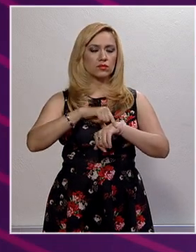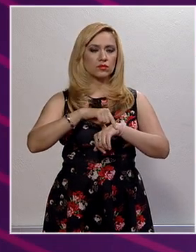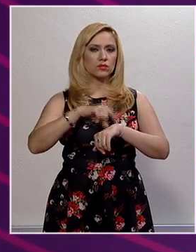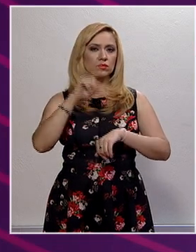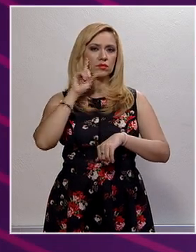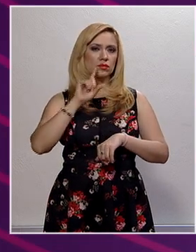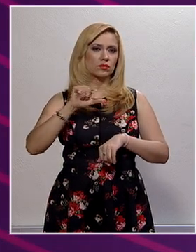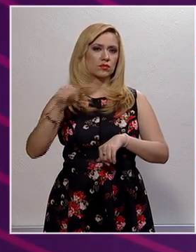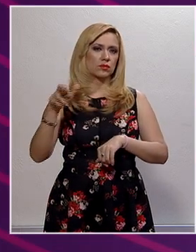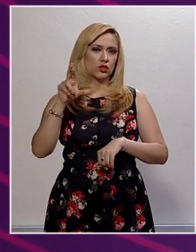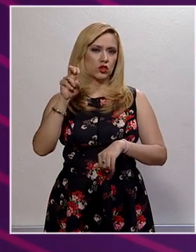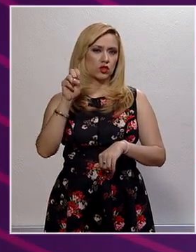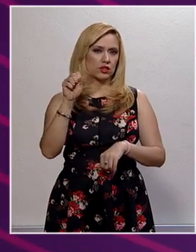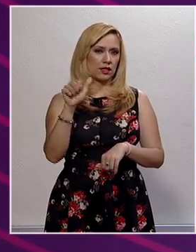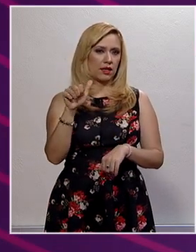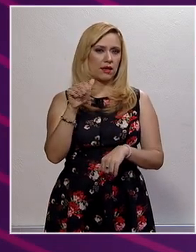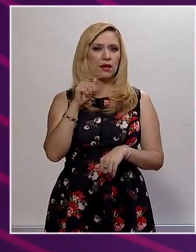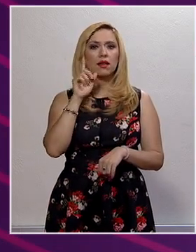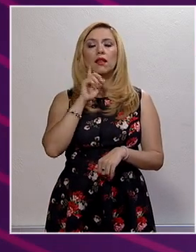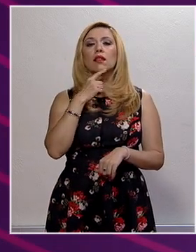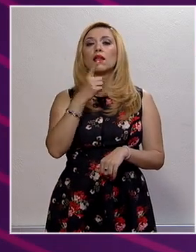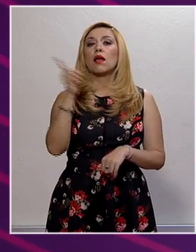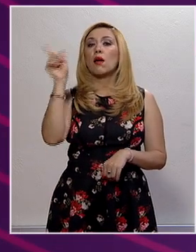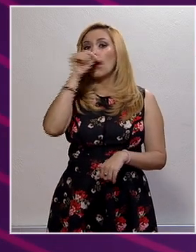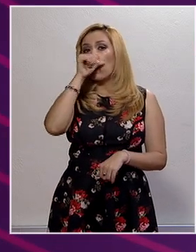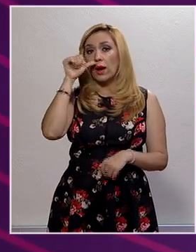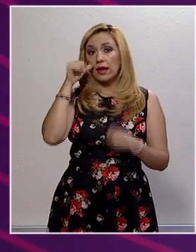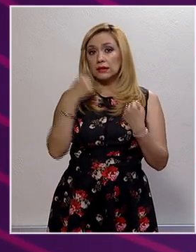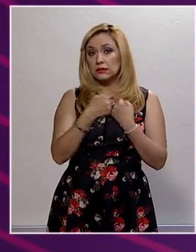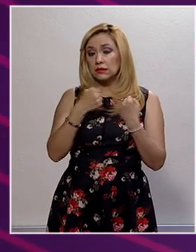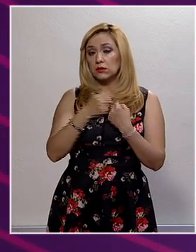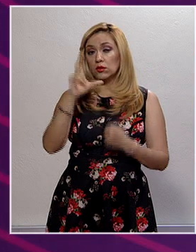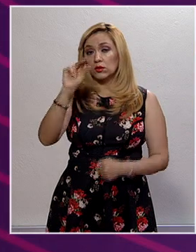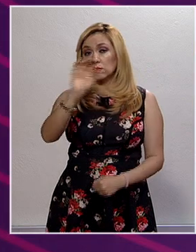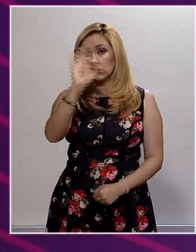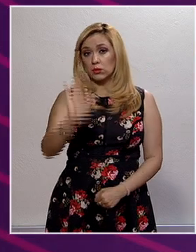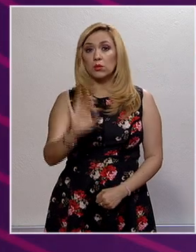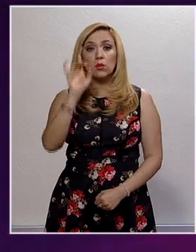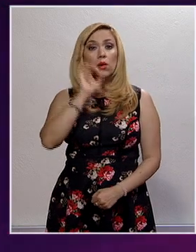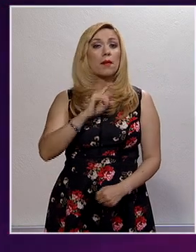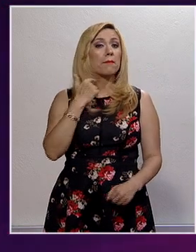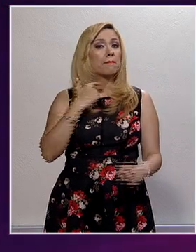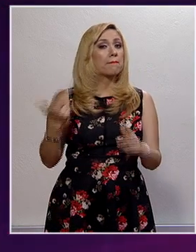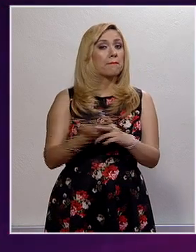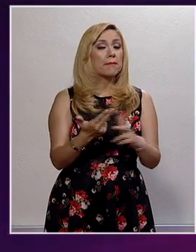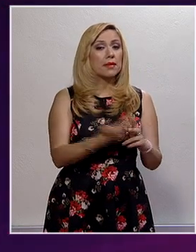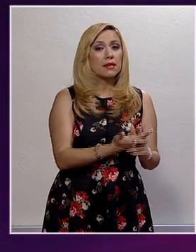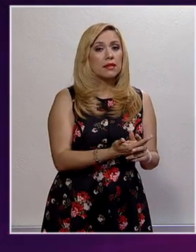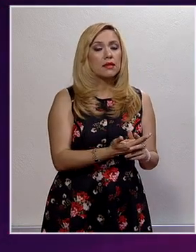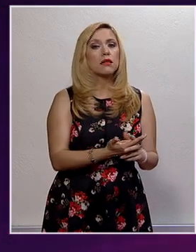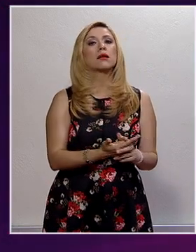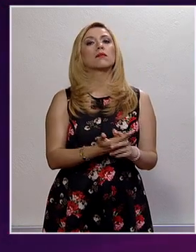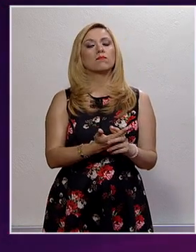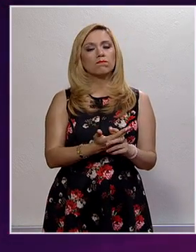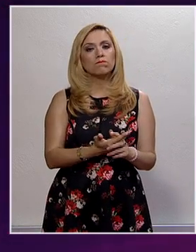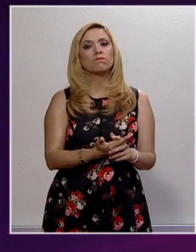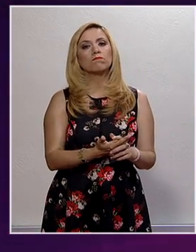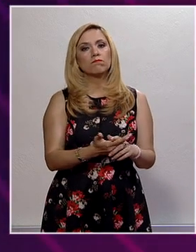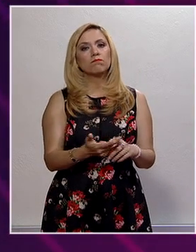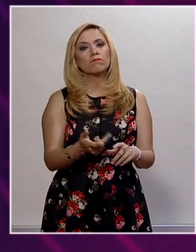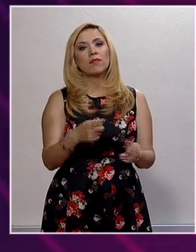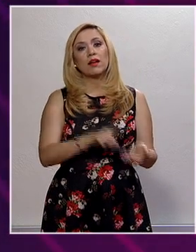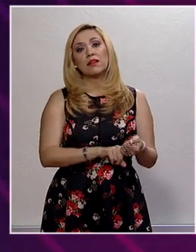Álvarez mencionaba que en Juárez creo que el 80% de las mujeres que fueron asesinadas fueron también en